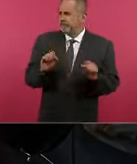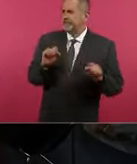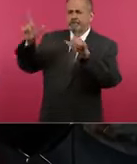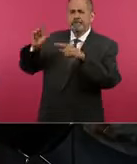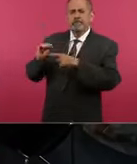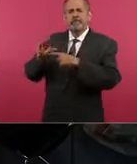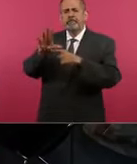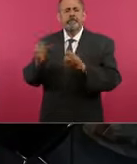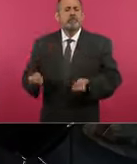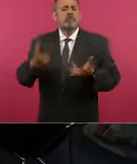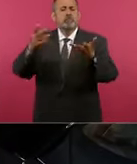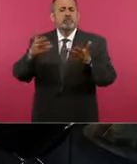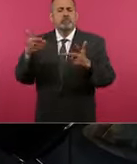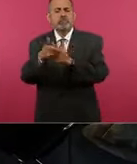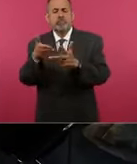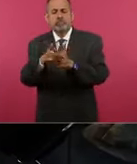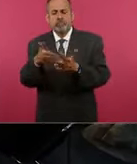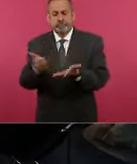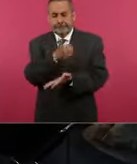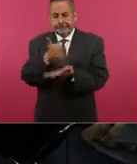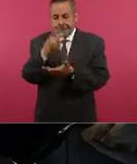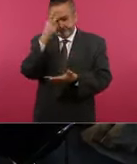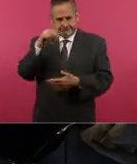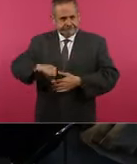la ciudad hoy?